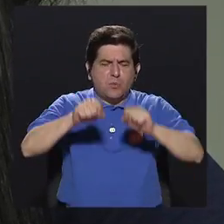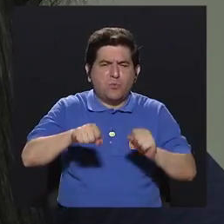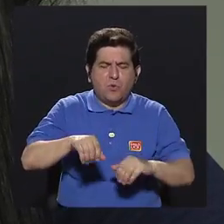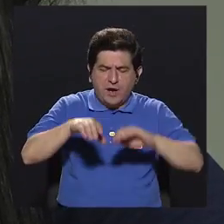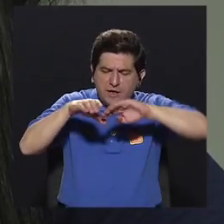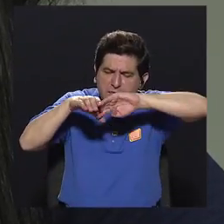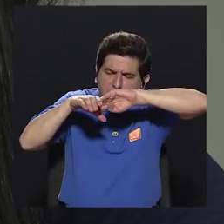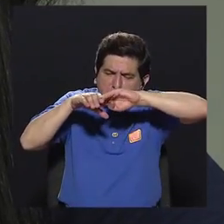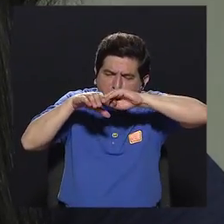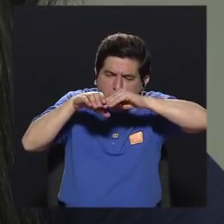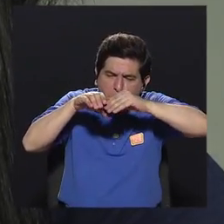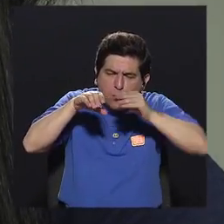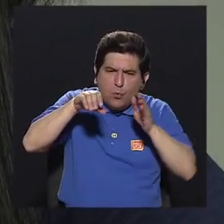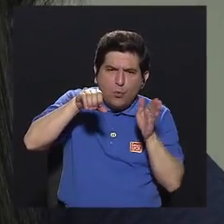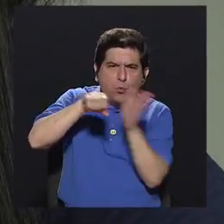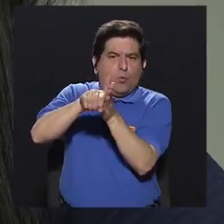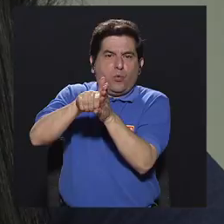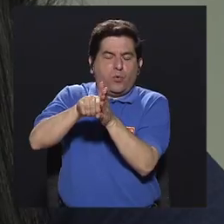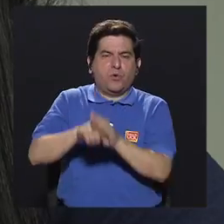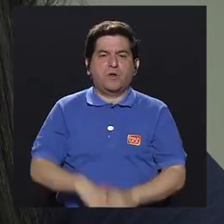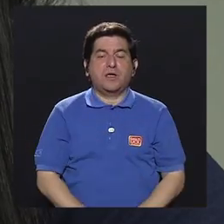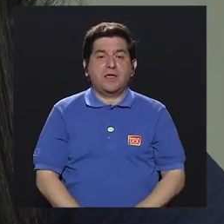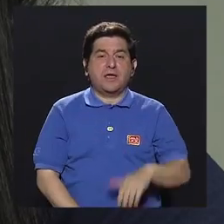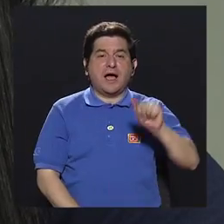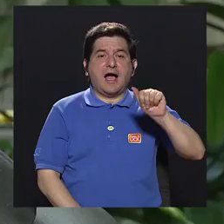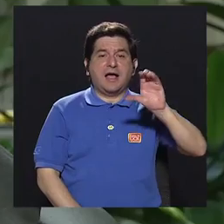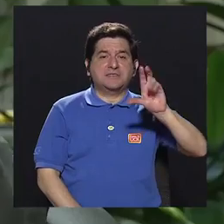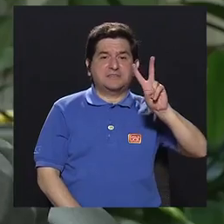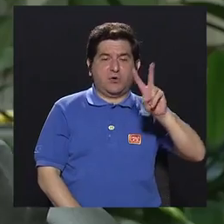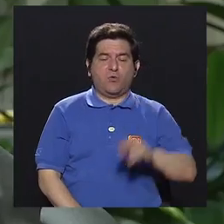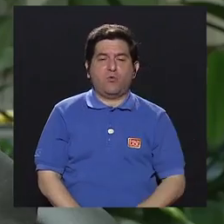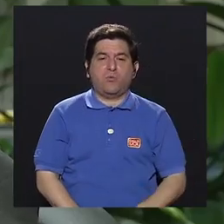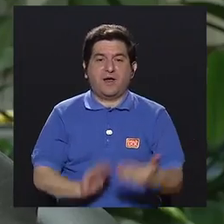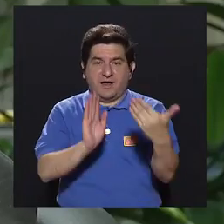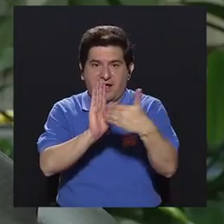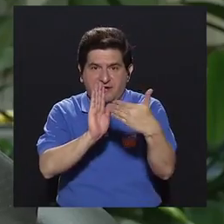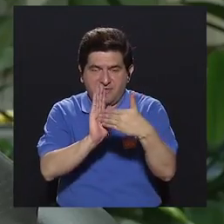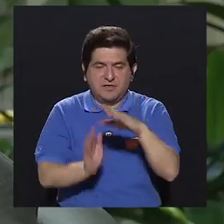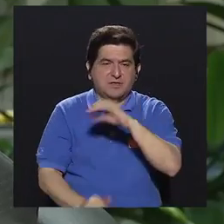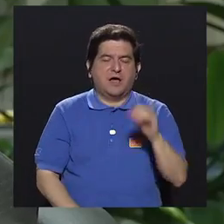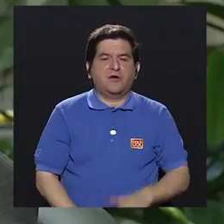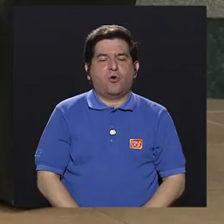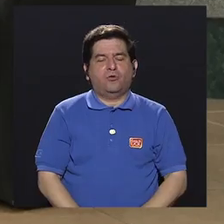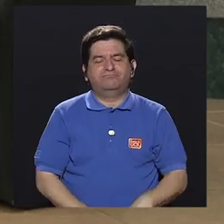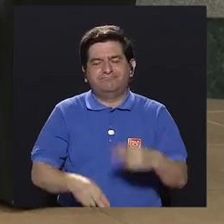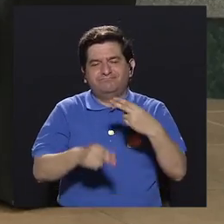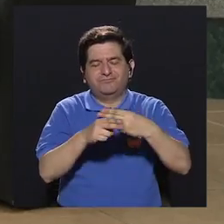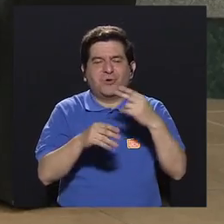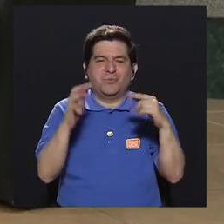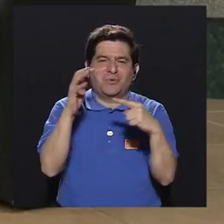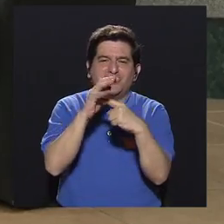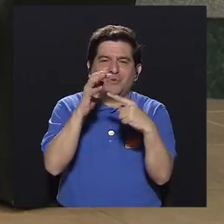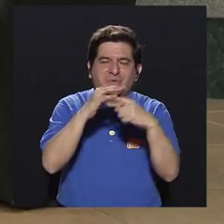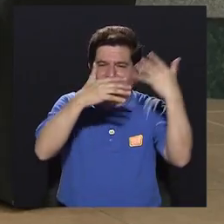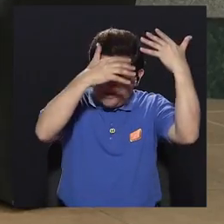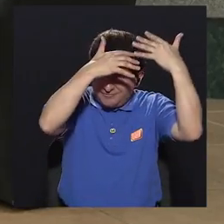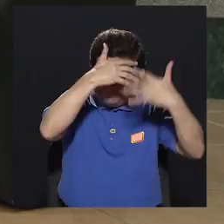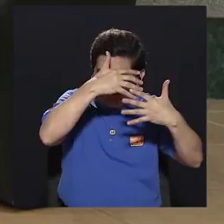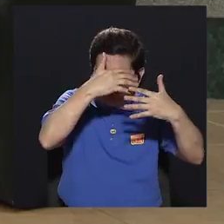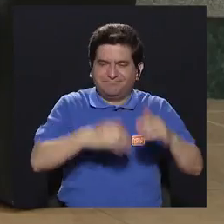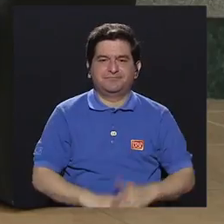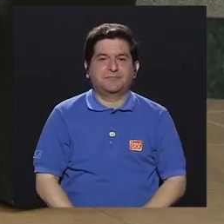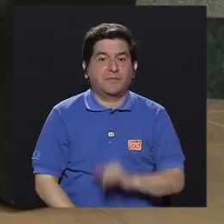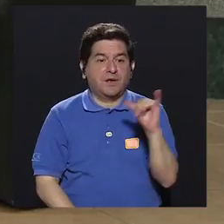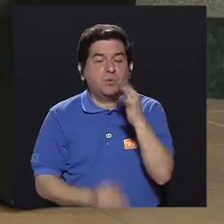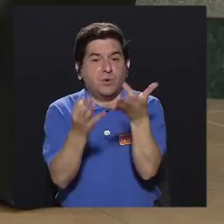a ocluir ese vasito y causar este accidente cerebrovascular o derrame, como la gente los conoce. Sí. Johnny, y también